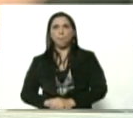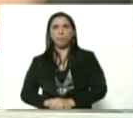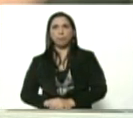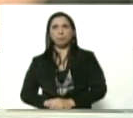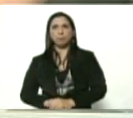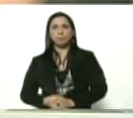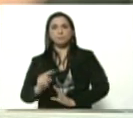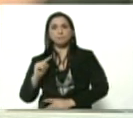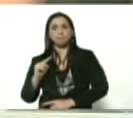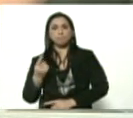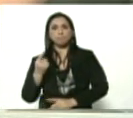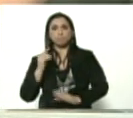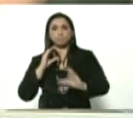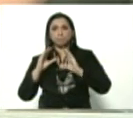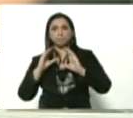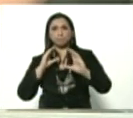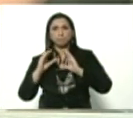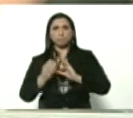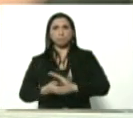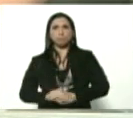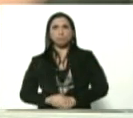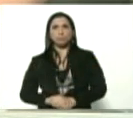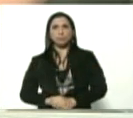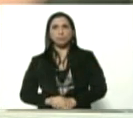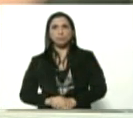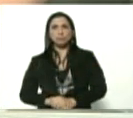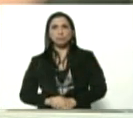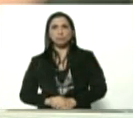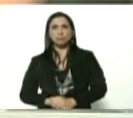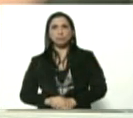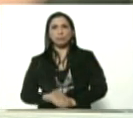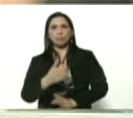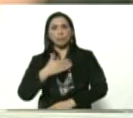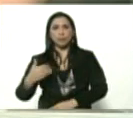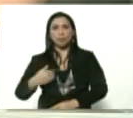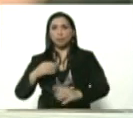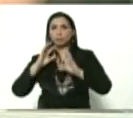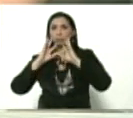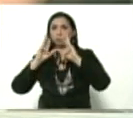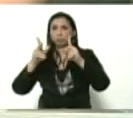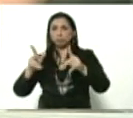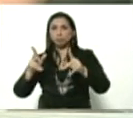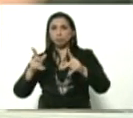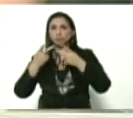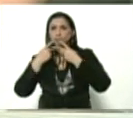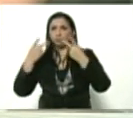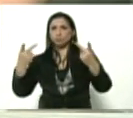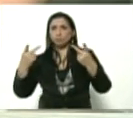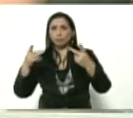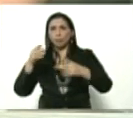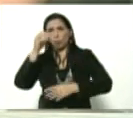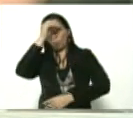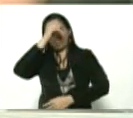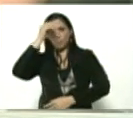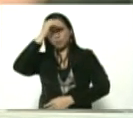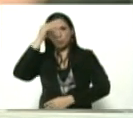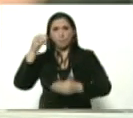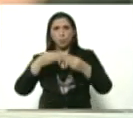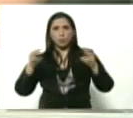de la primera conversación que quise dar a conocer a la opinión pública nacional e internacional.